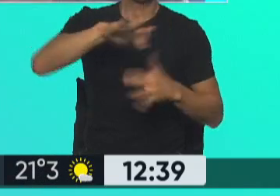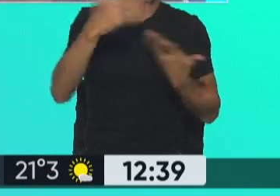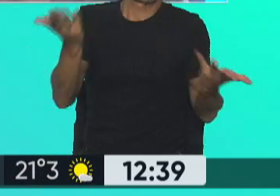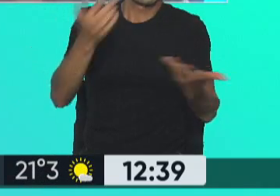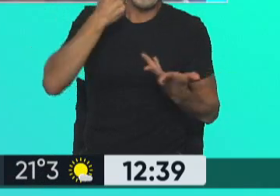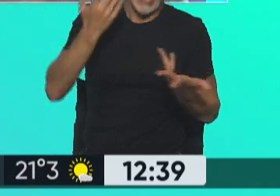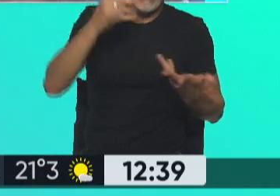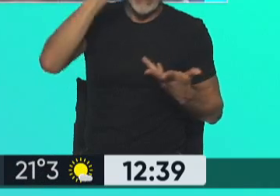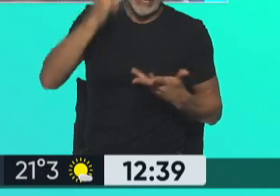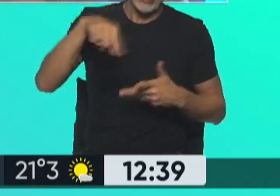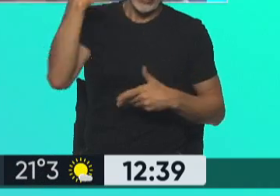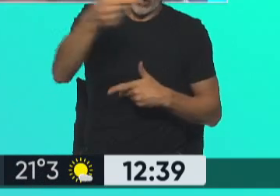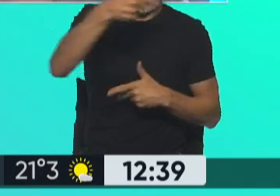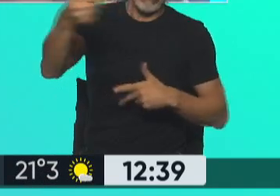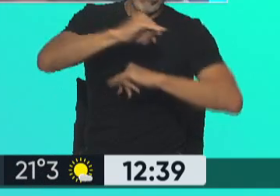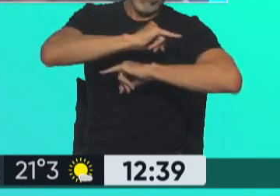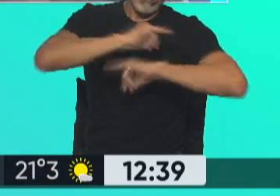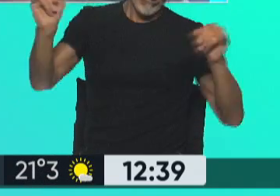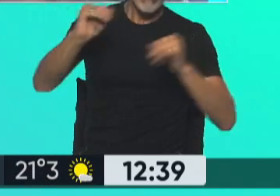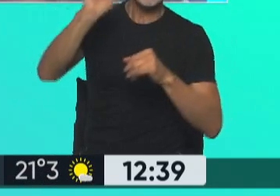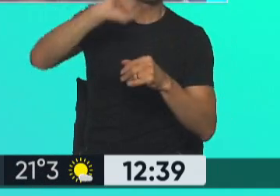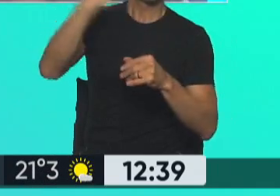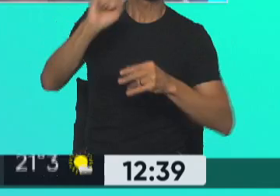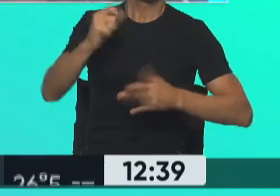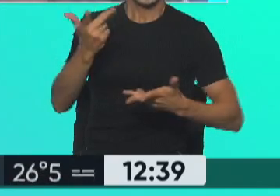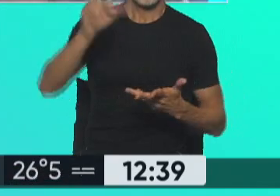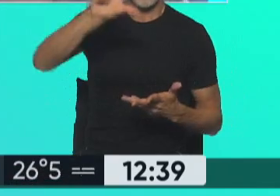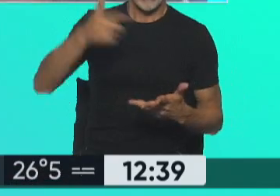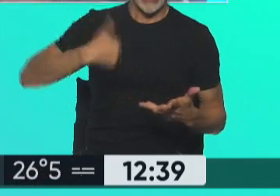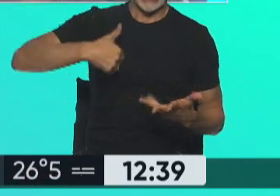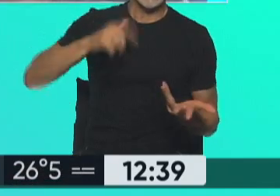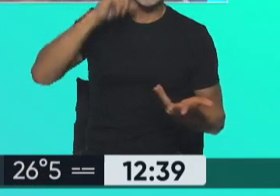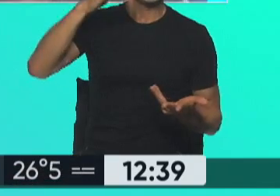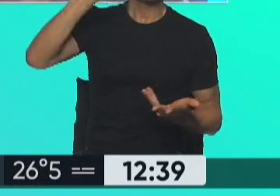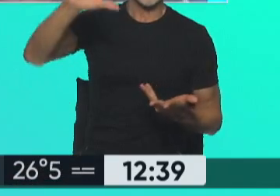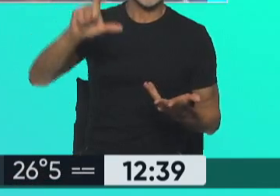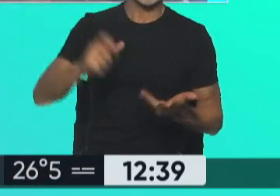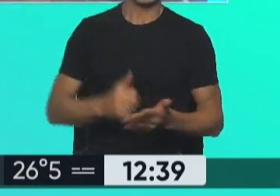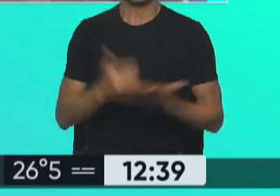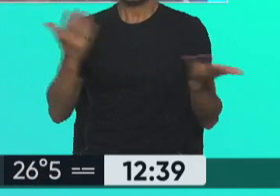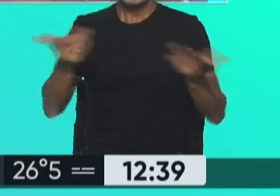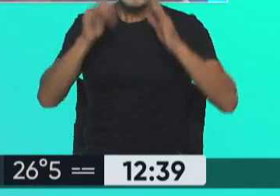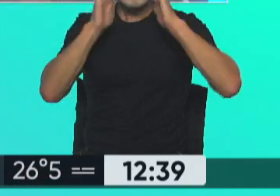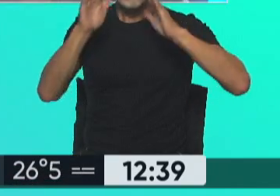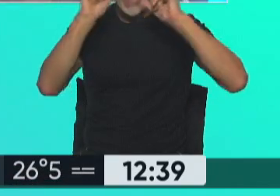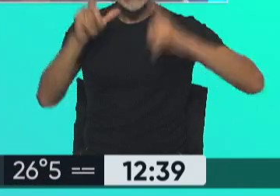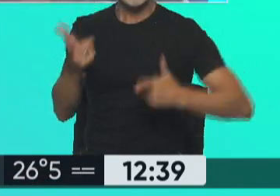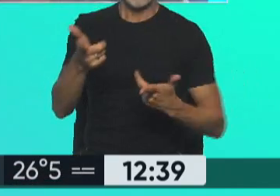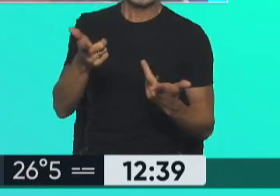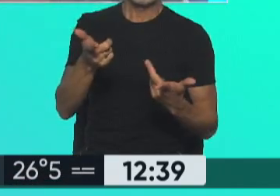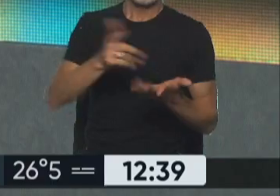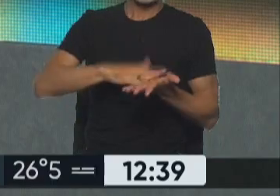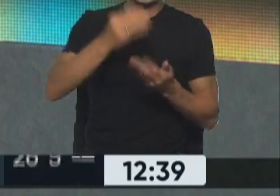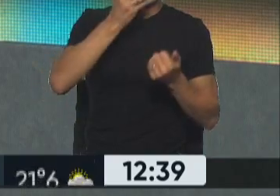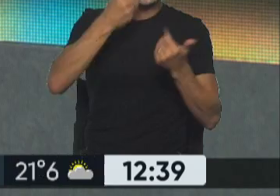a ver qué pasa la semana que viene cuando se conozca el el dato del indec no que que prestar mucha atención en la cuestión